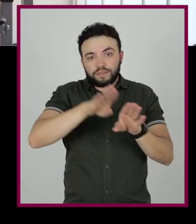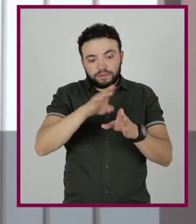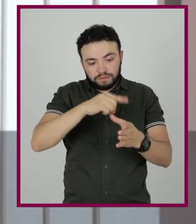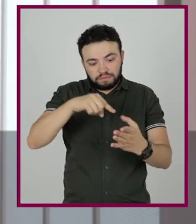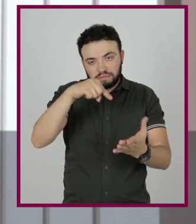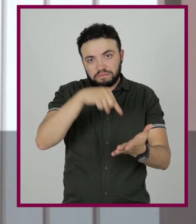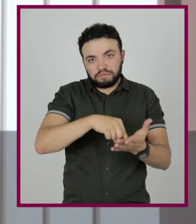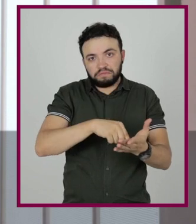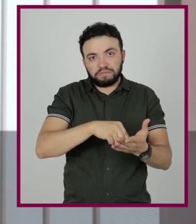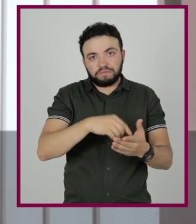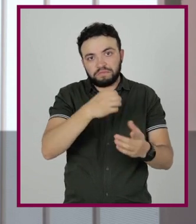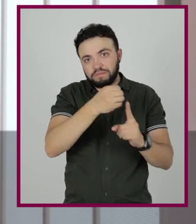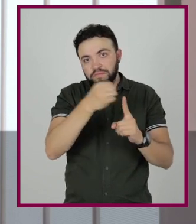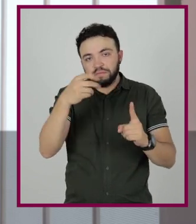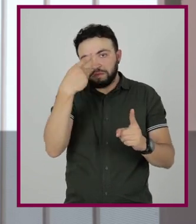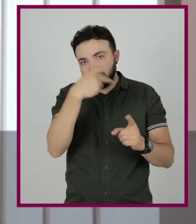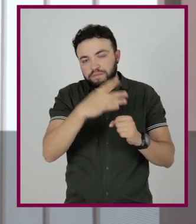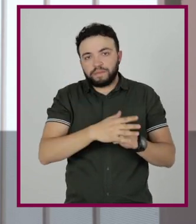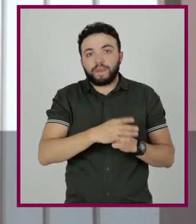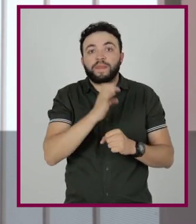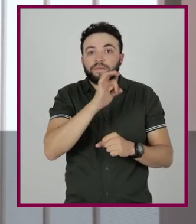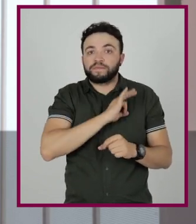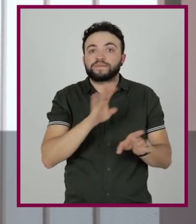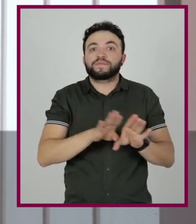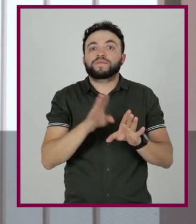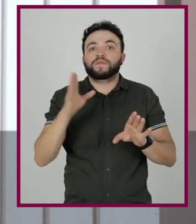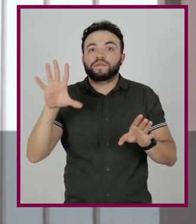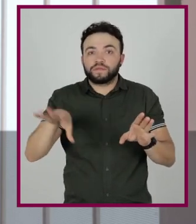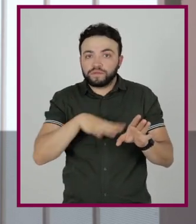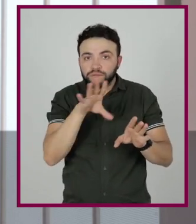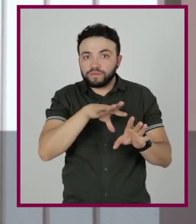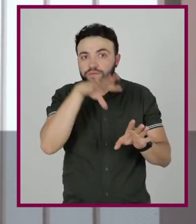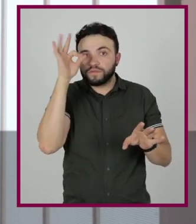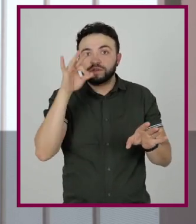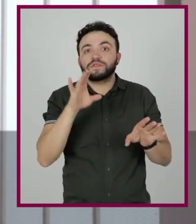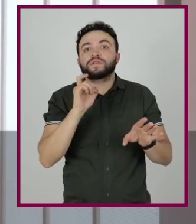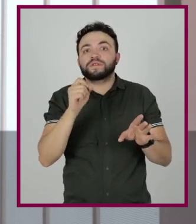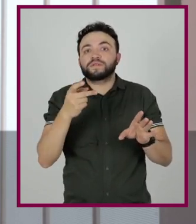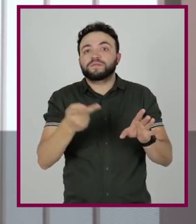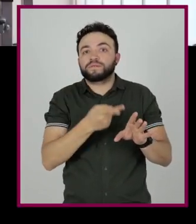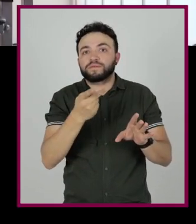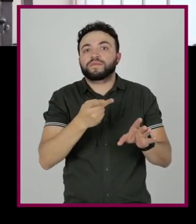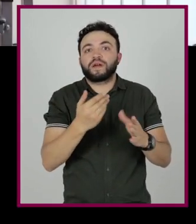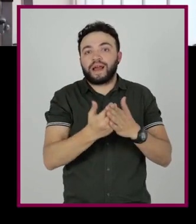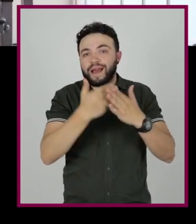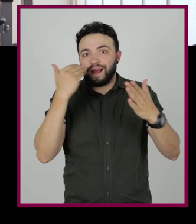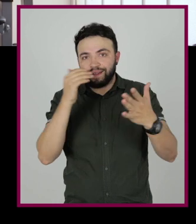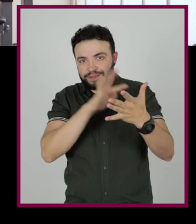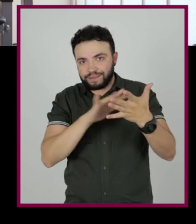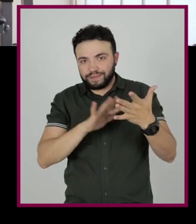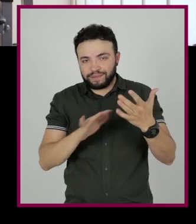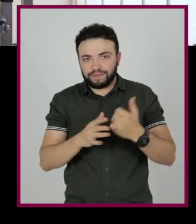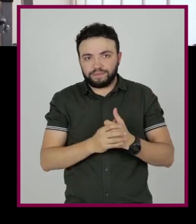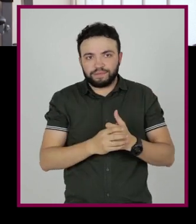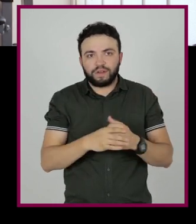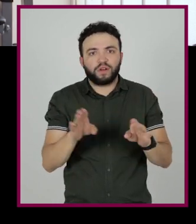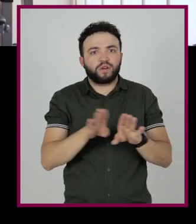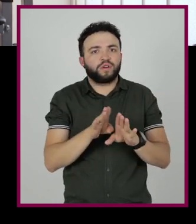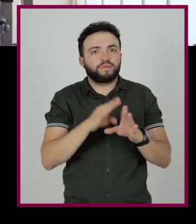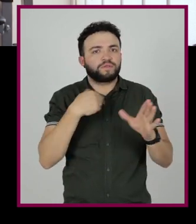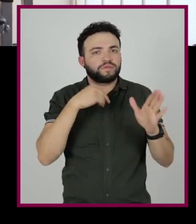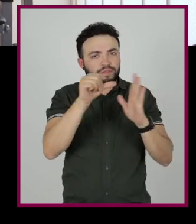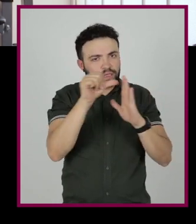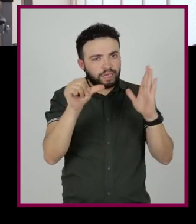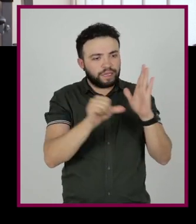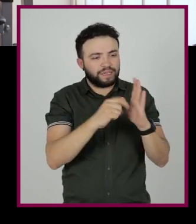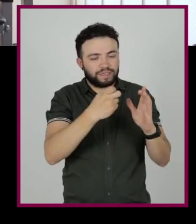contenido. Sí. Aquí podemos buscar las respuestas de las preguntas que nos planteamos en la prelectura. Como tomar